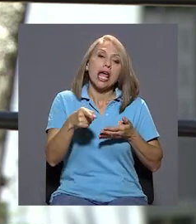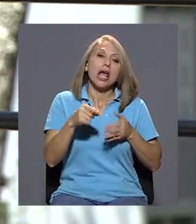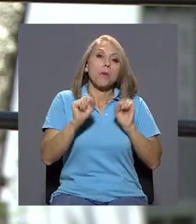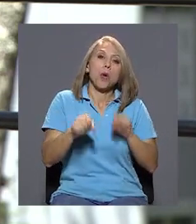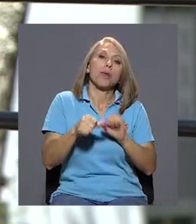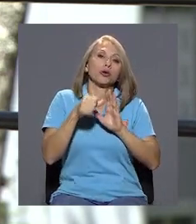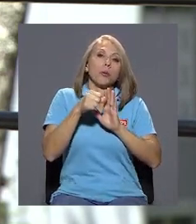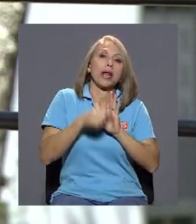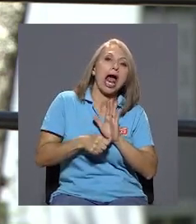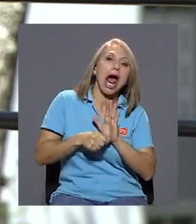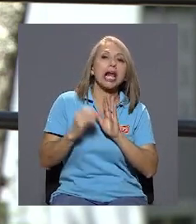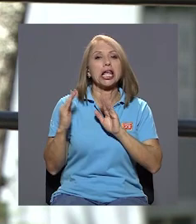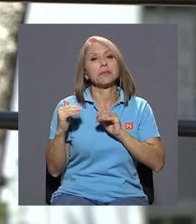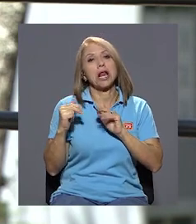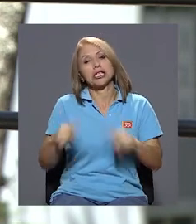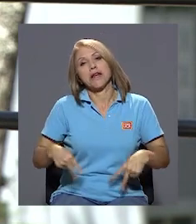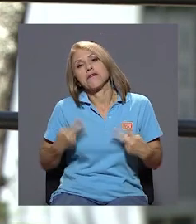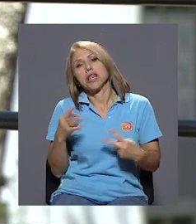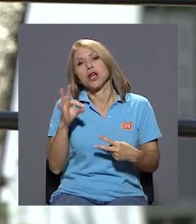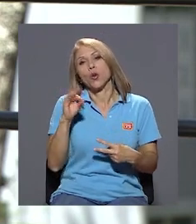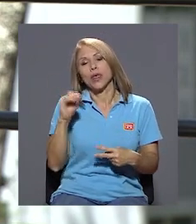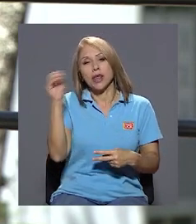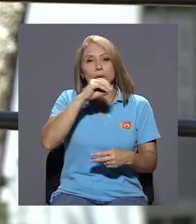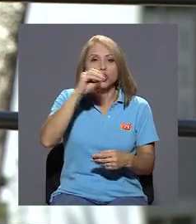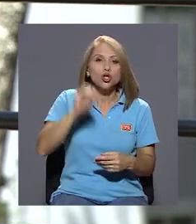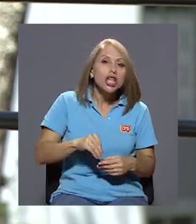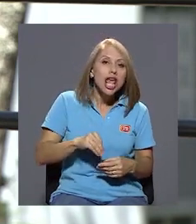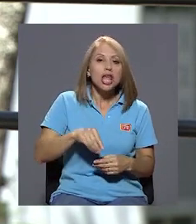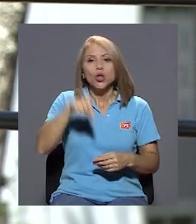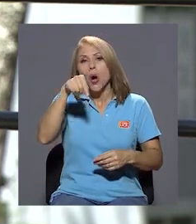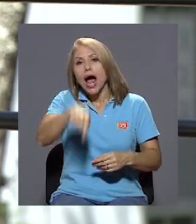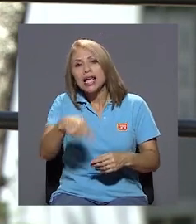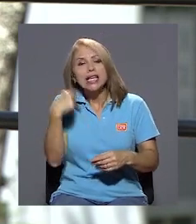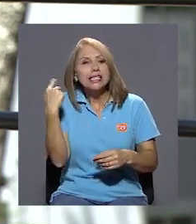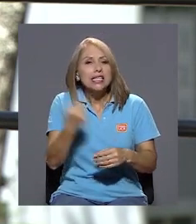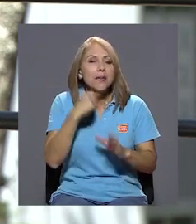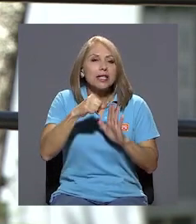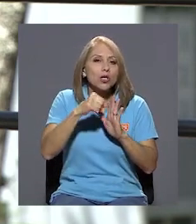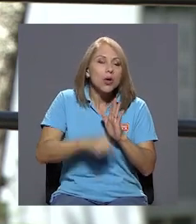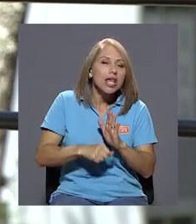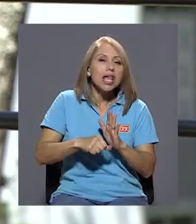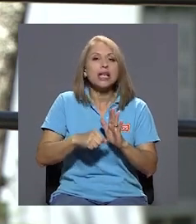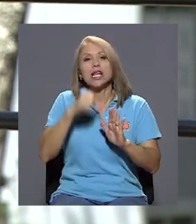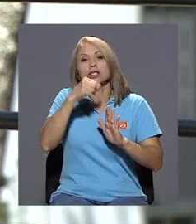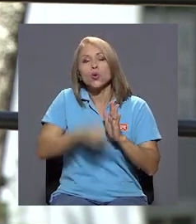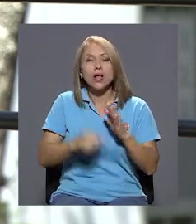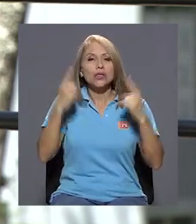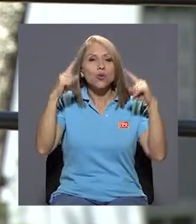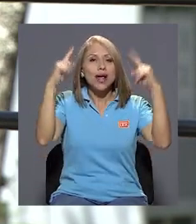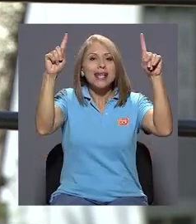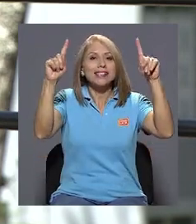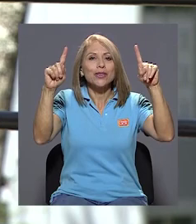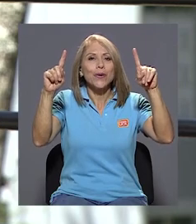una expectativa del 90%, aquí se hacen todas las cirugías, son un éxito,